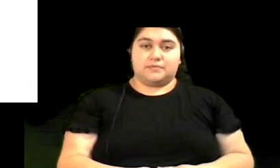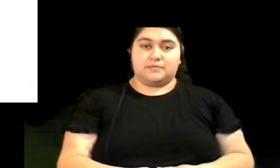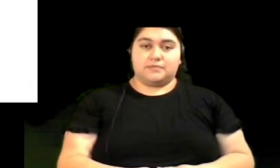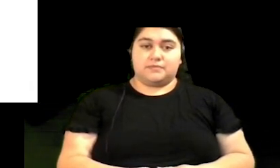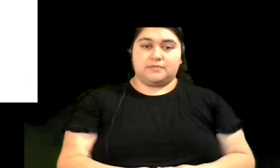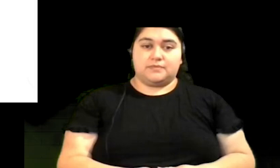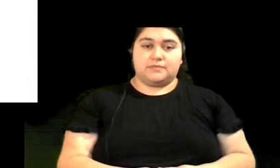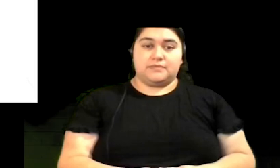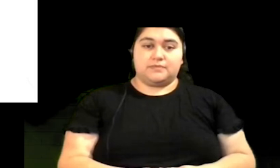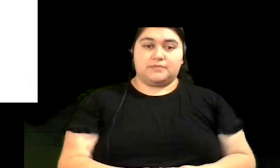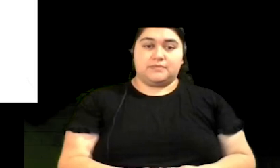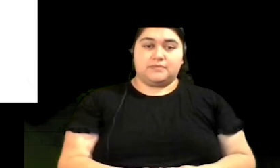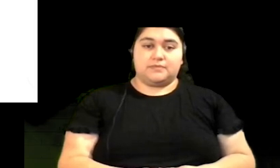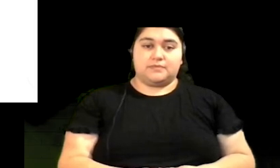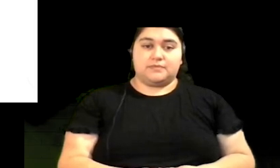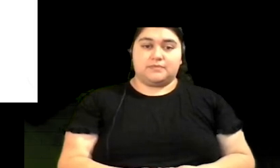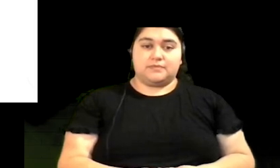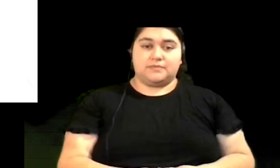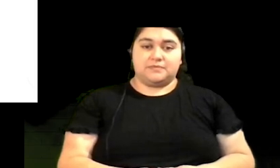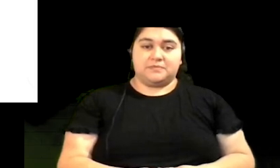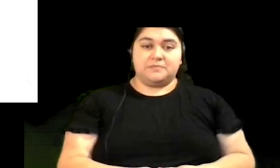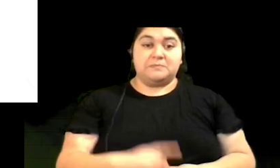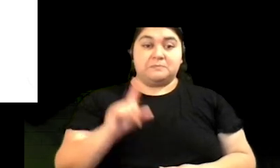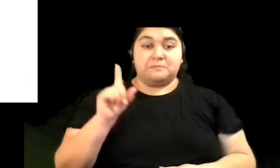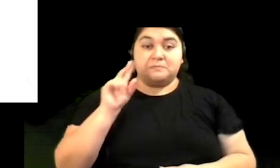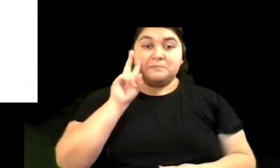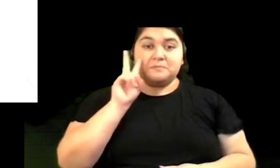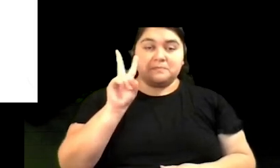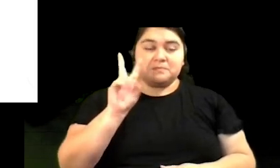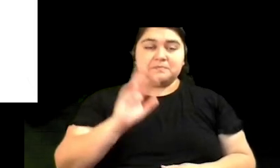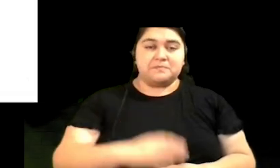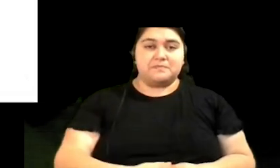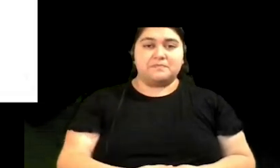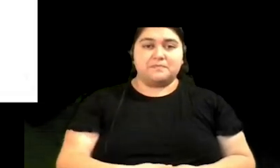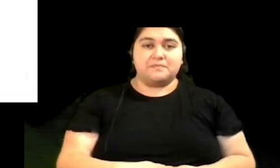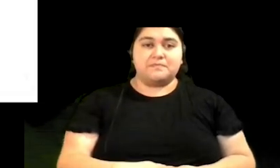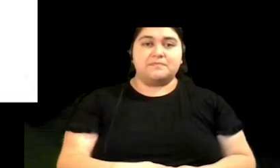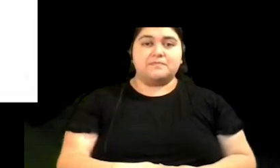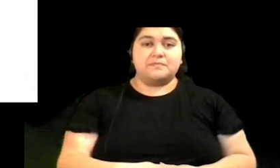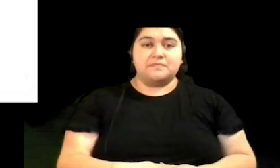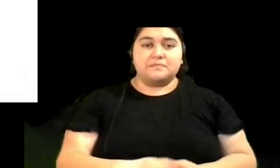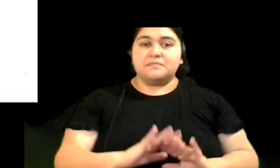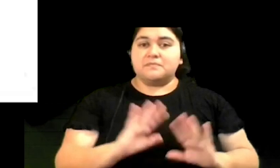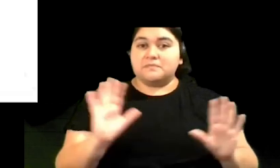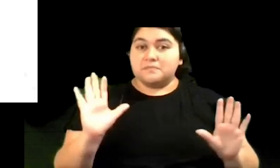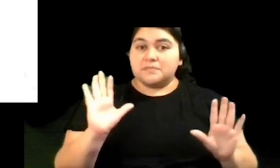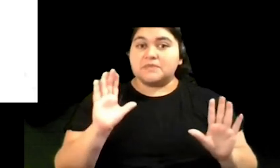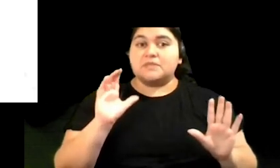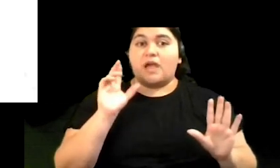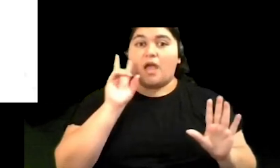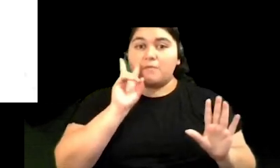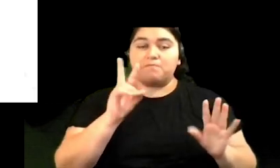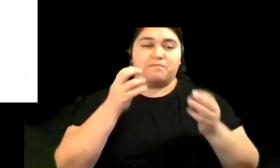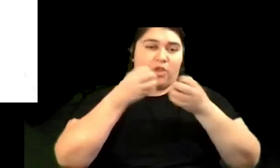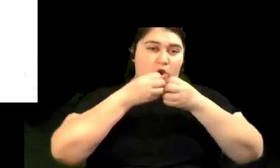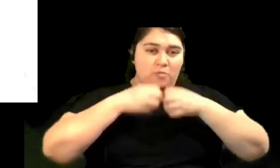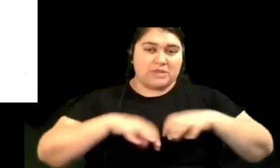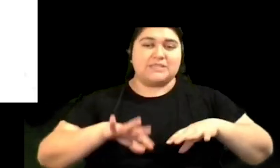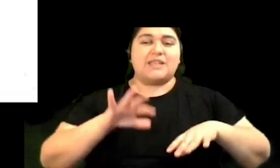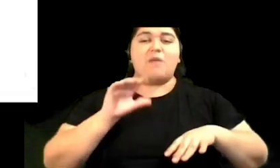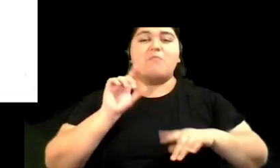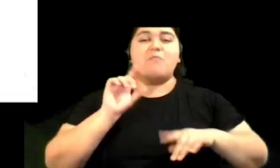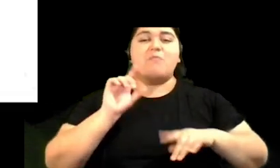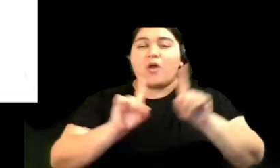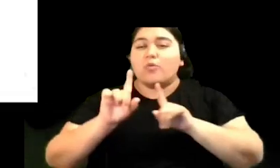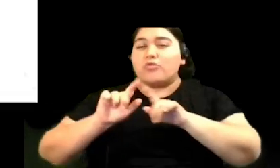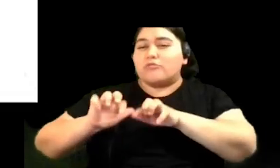Ahí creo que está bien, ¿no? Bárbaro. Listo. Si está bien, ya comenzamos. Ahí estaba viendo unas preguntas